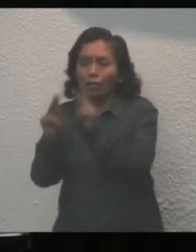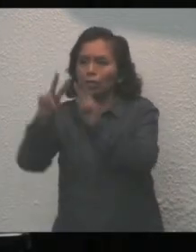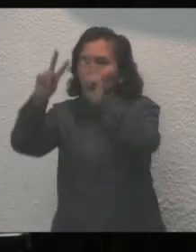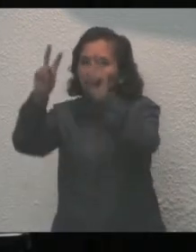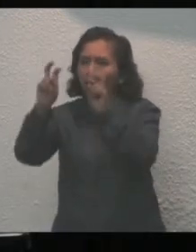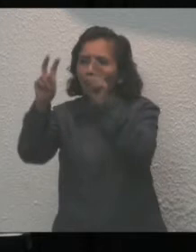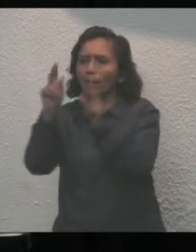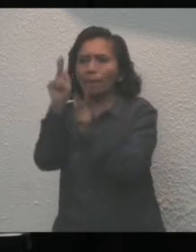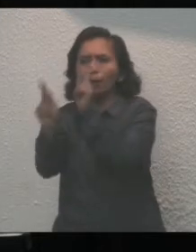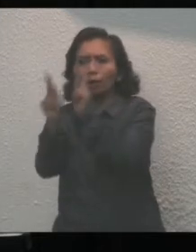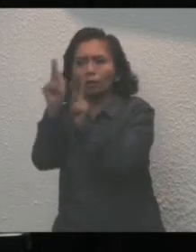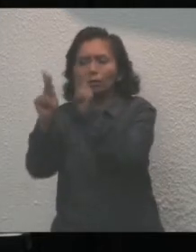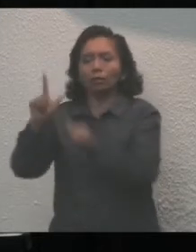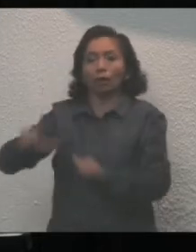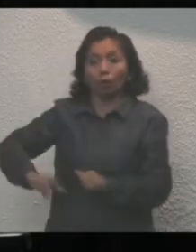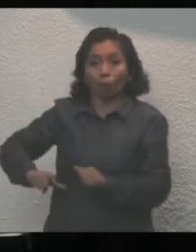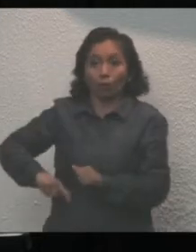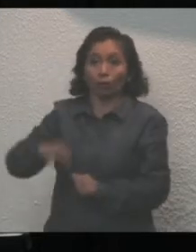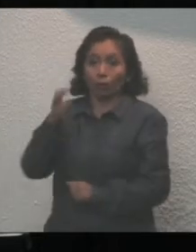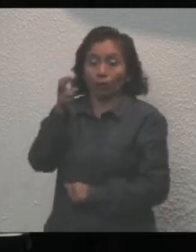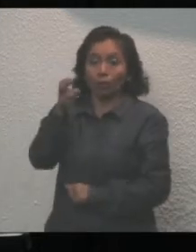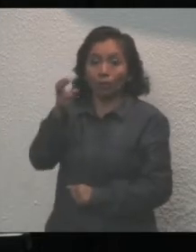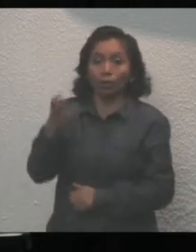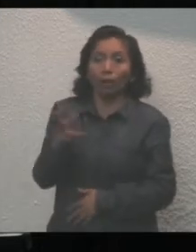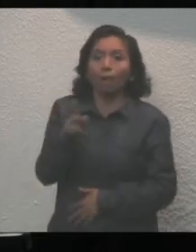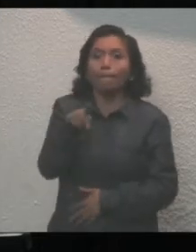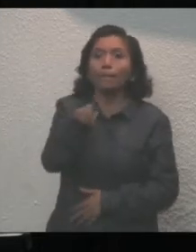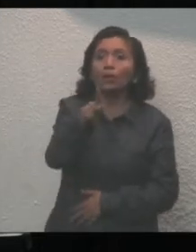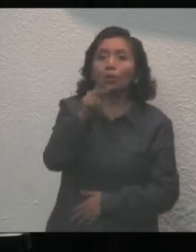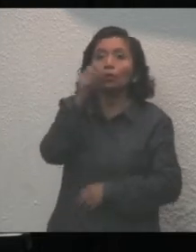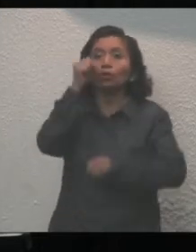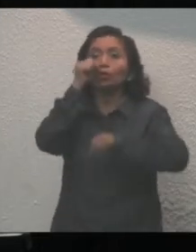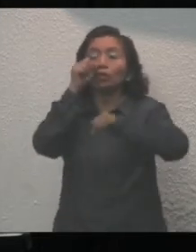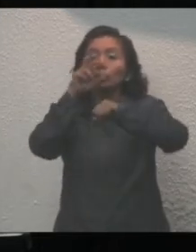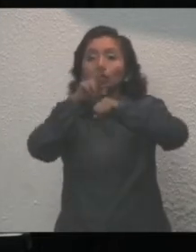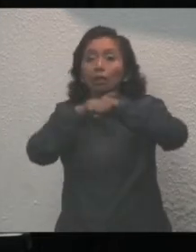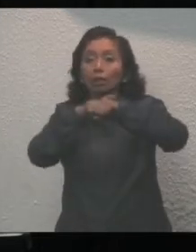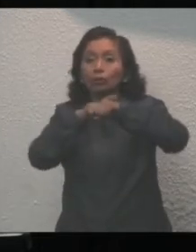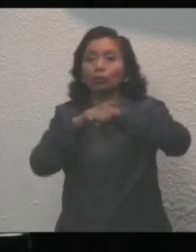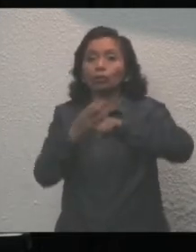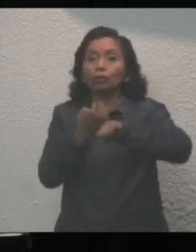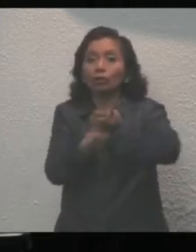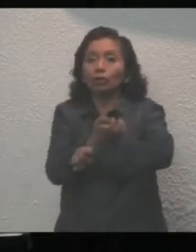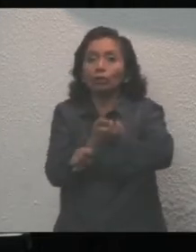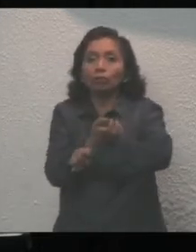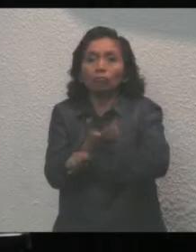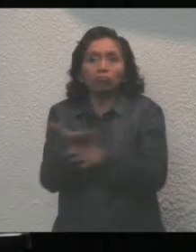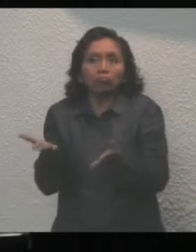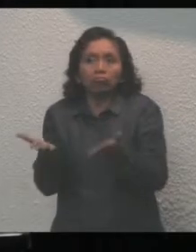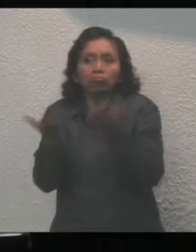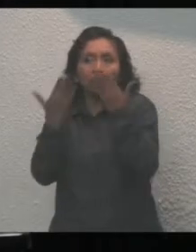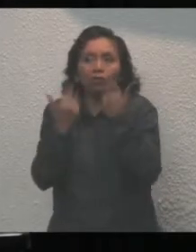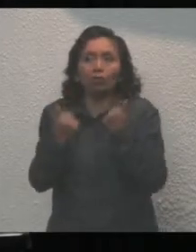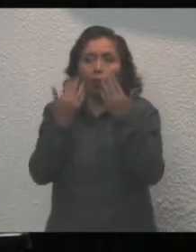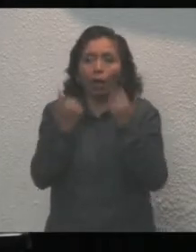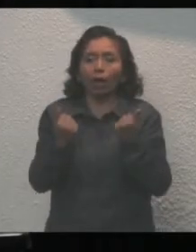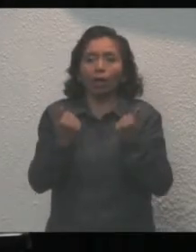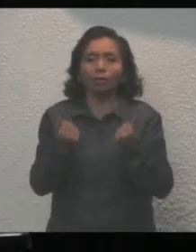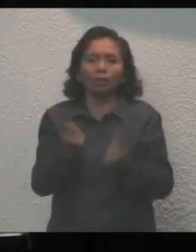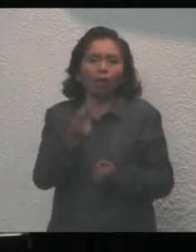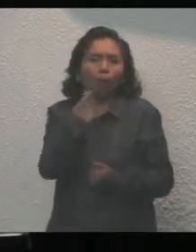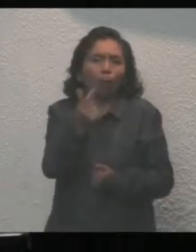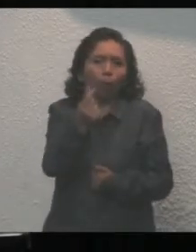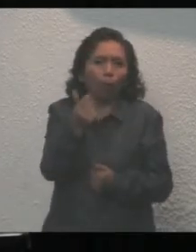pero hemos visto a pocos secretarios de Estado haciendo lo mismo. Hemos visto a